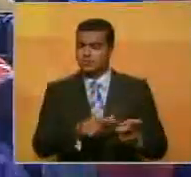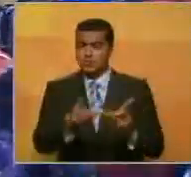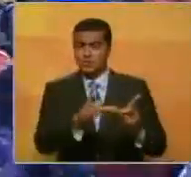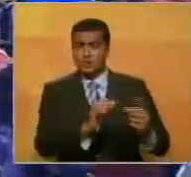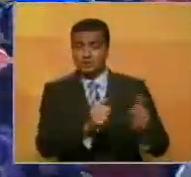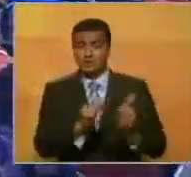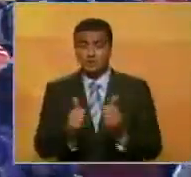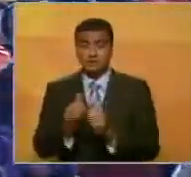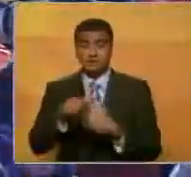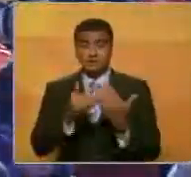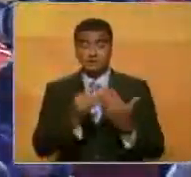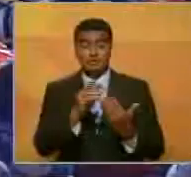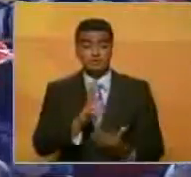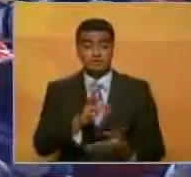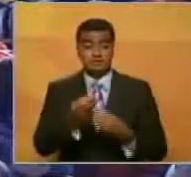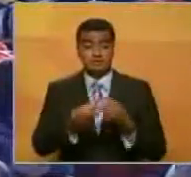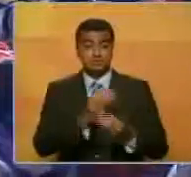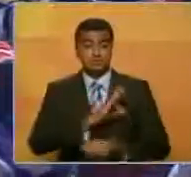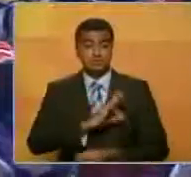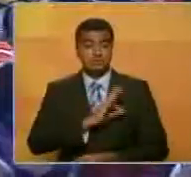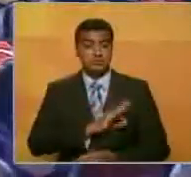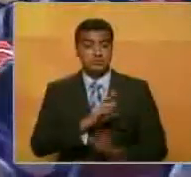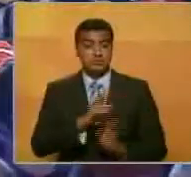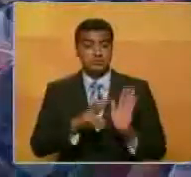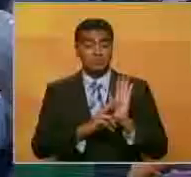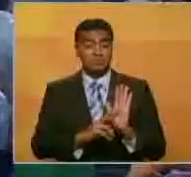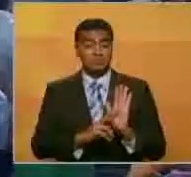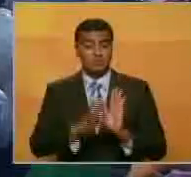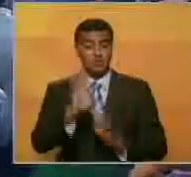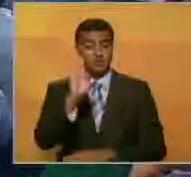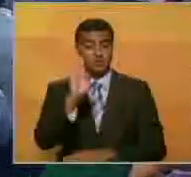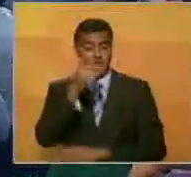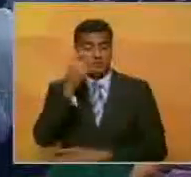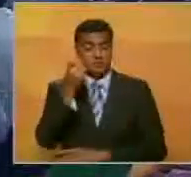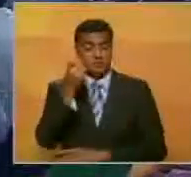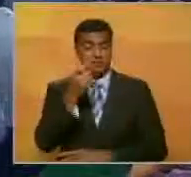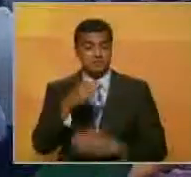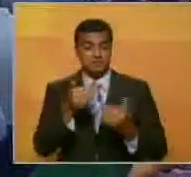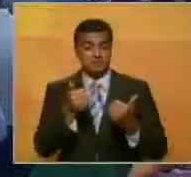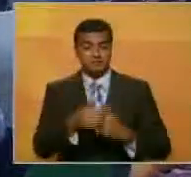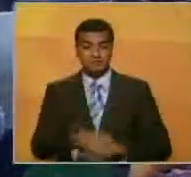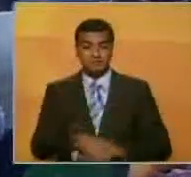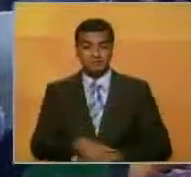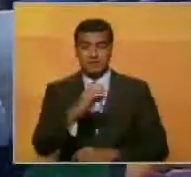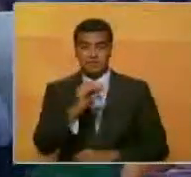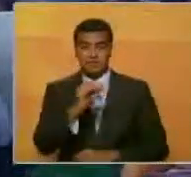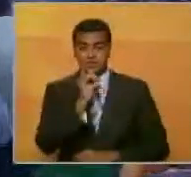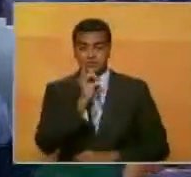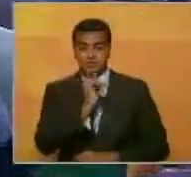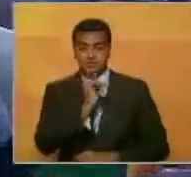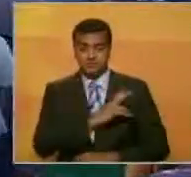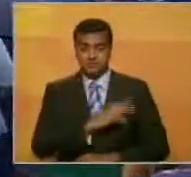todo el país. Dice que es acción social para demostrar compromiso con el progreso y soluciones. Claudia Andrade, Noticiero Venevisión.